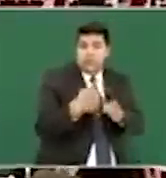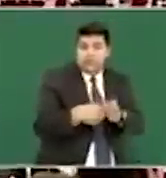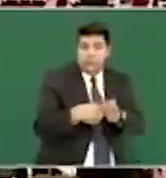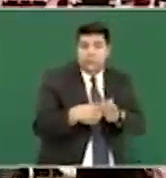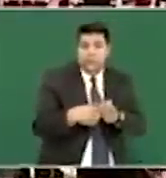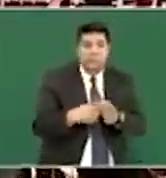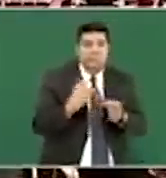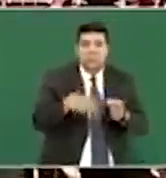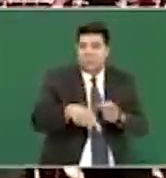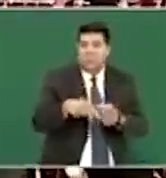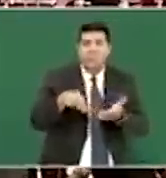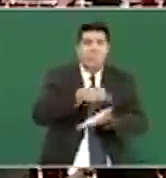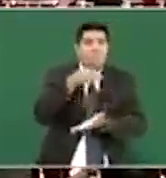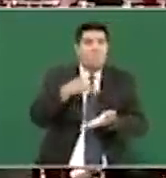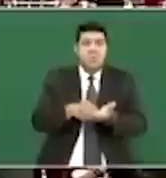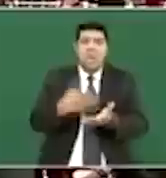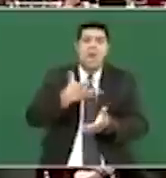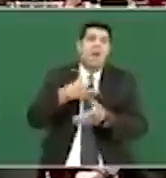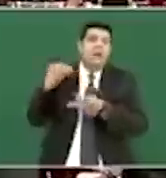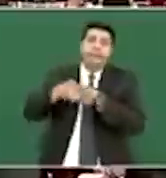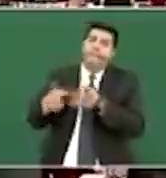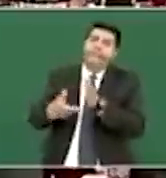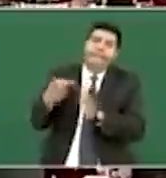A ver, general.